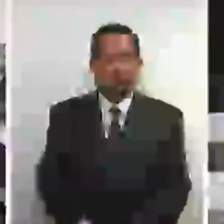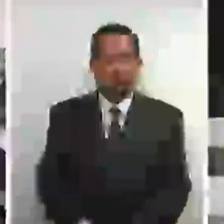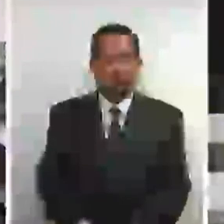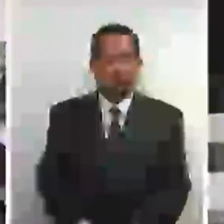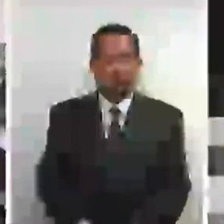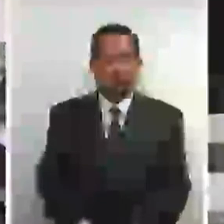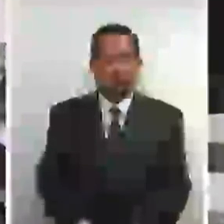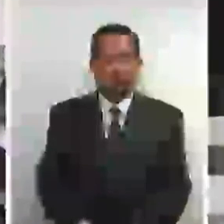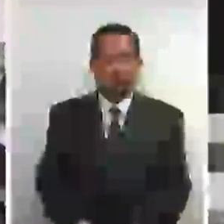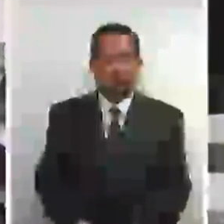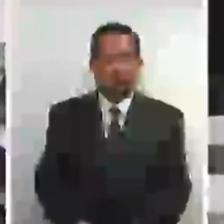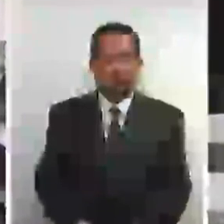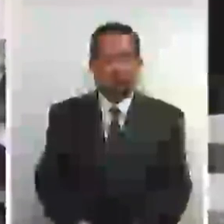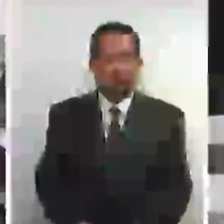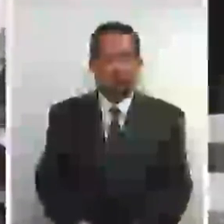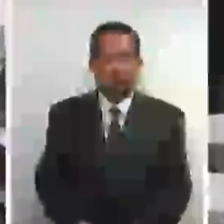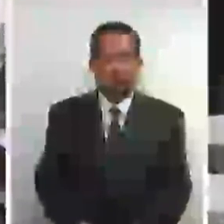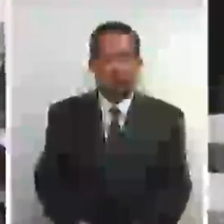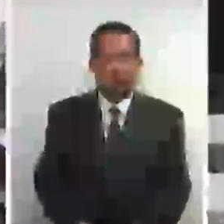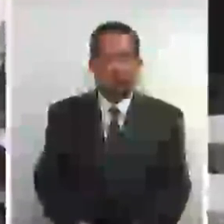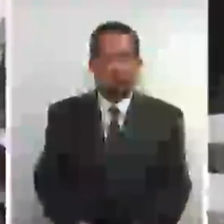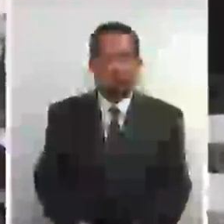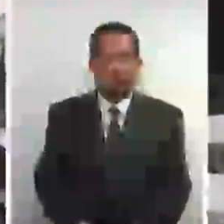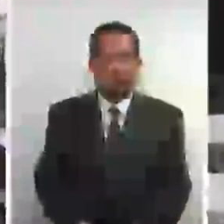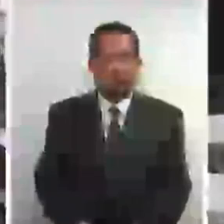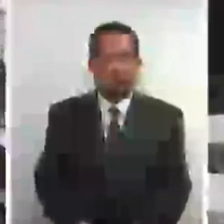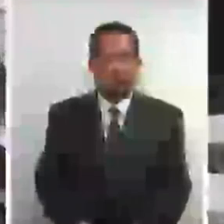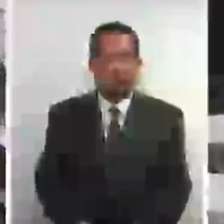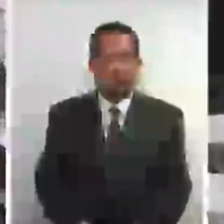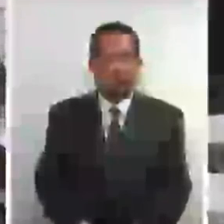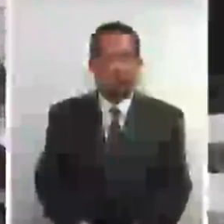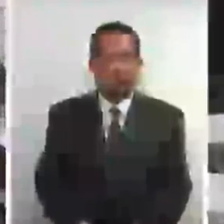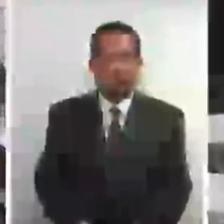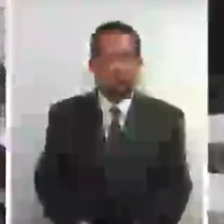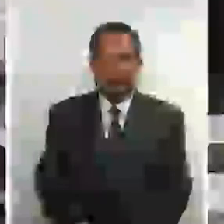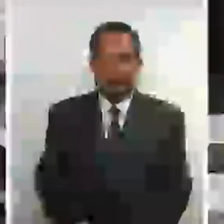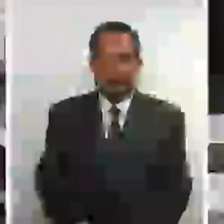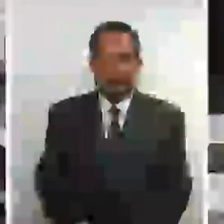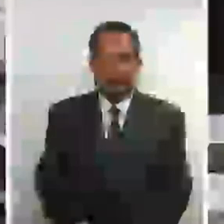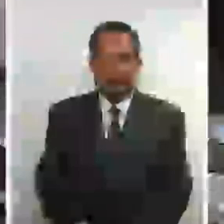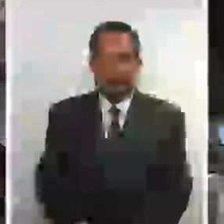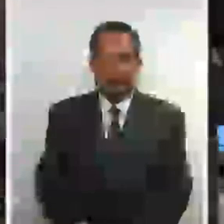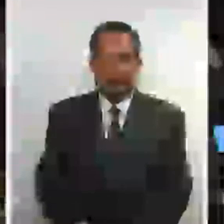Tiene el uso de la palabra en contra el diputado Jaime Cárdenas.